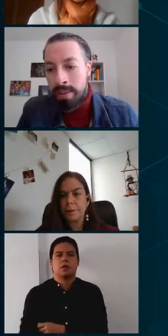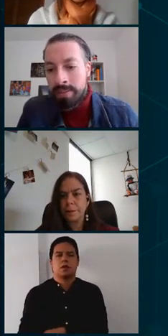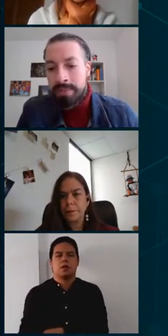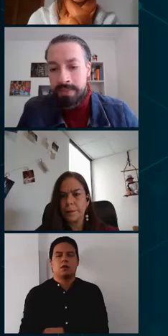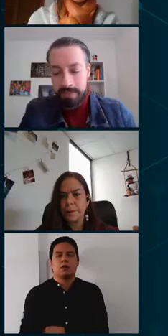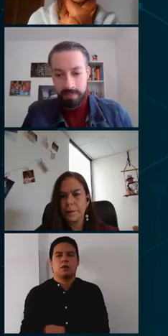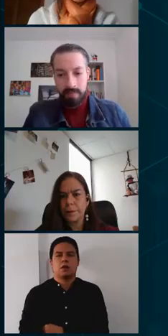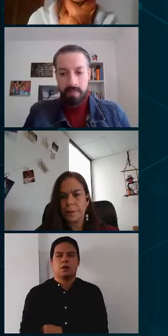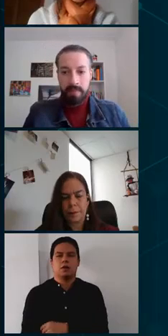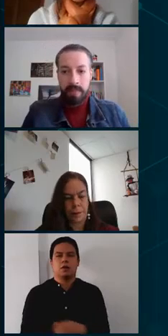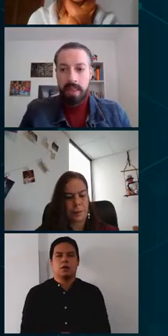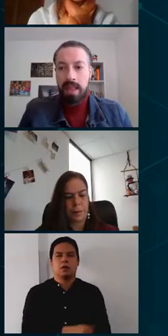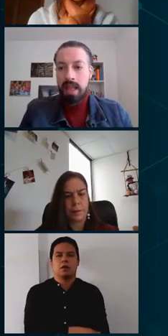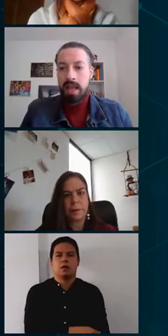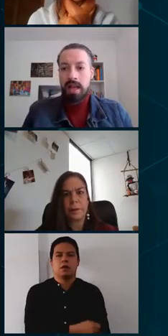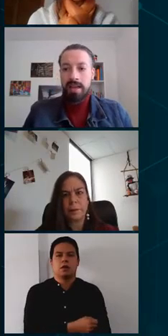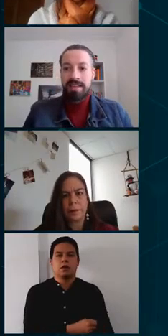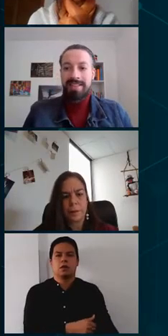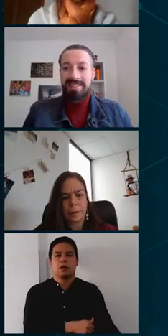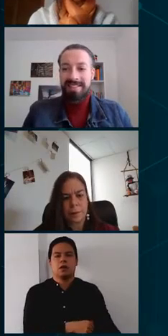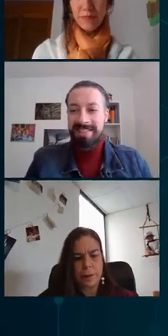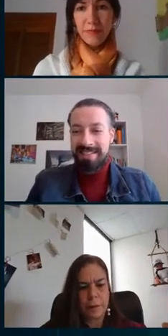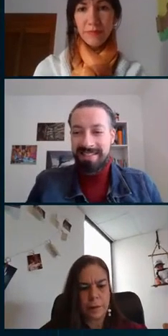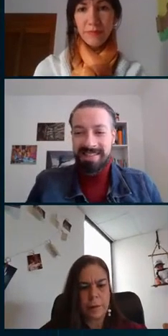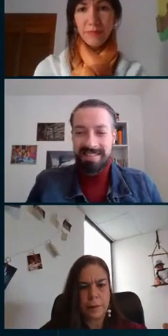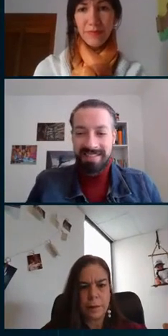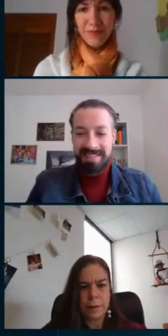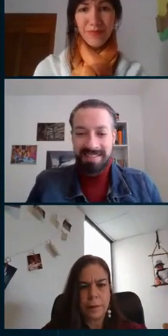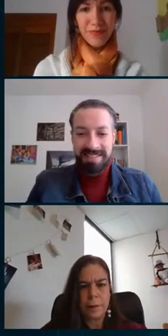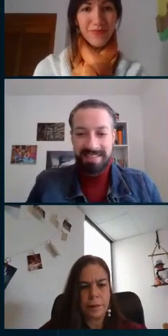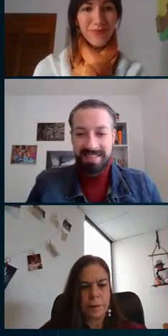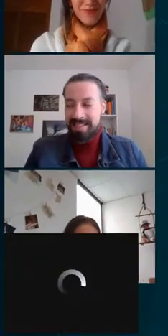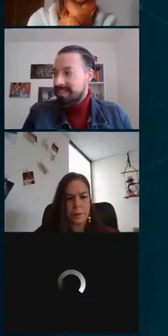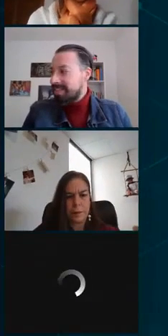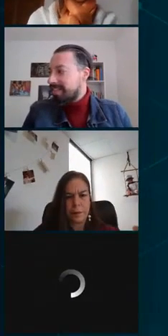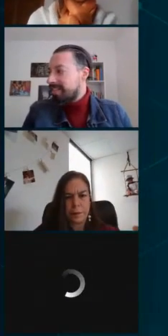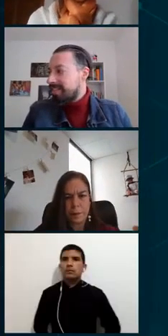Bueno. Espérame, pucha.